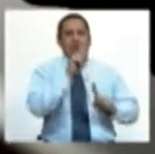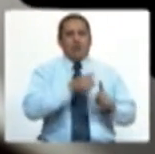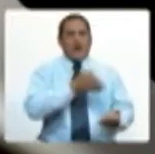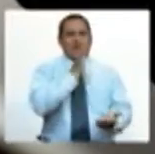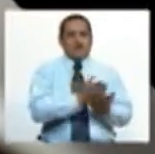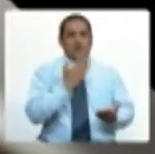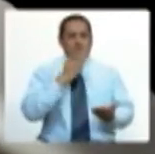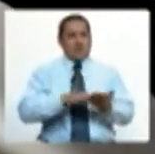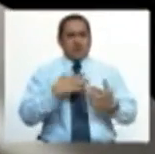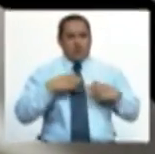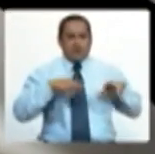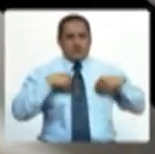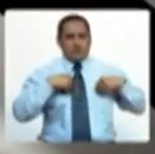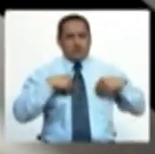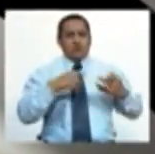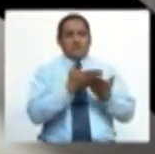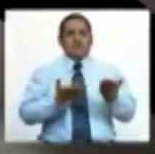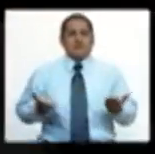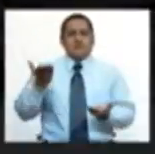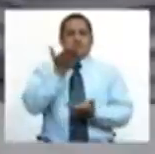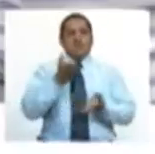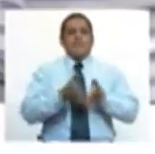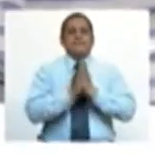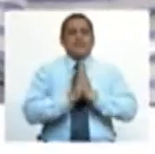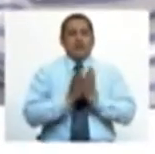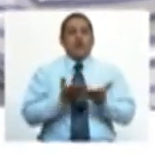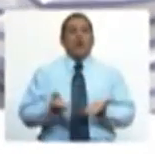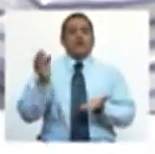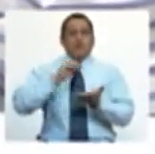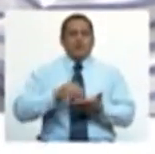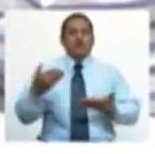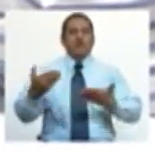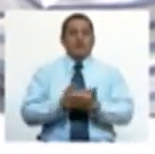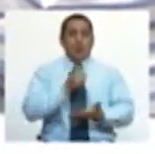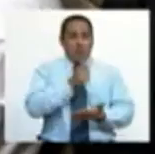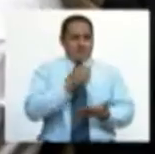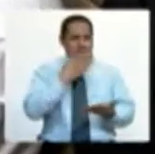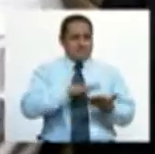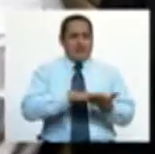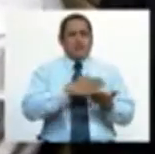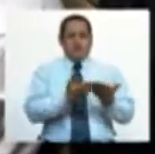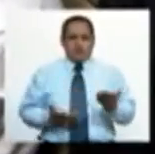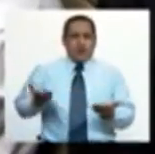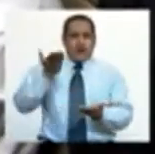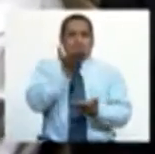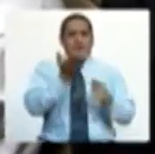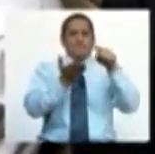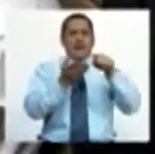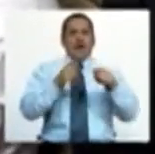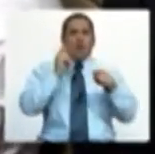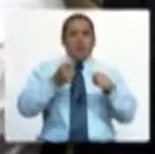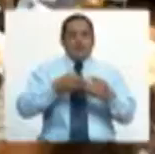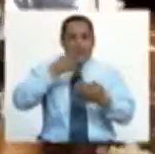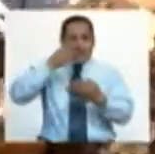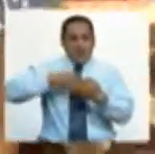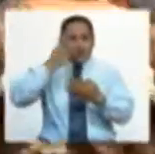supone injusta. Apelar significa solicitar una nueva evaluación de los hechos en una instancia